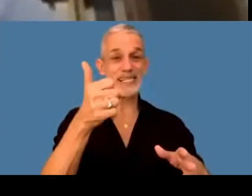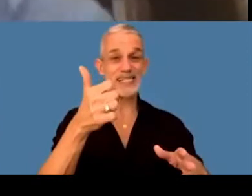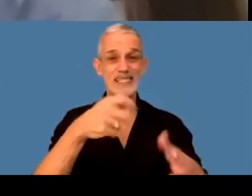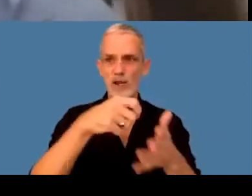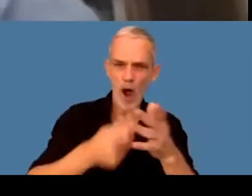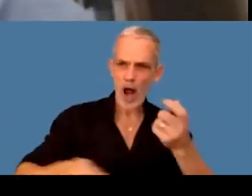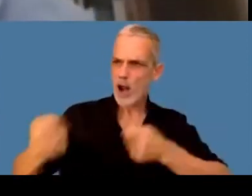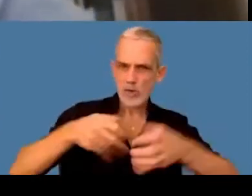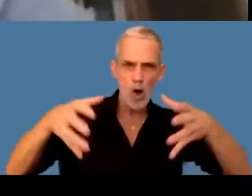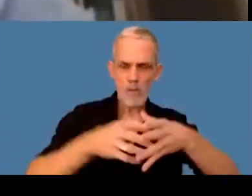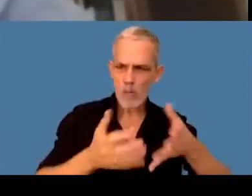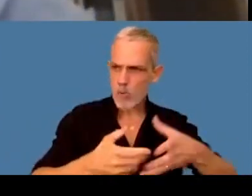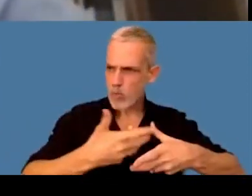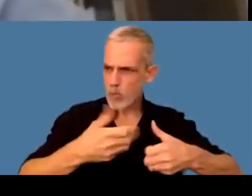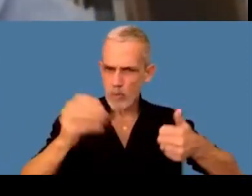negociación colectiva.